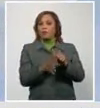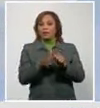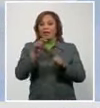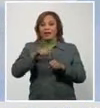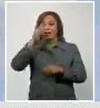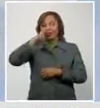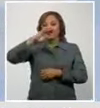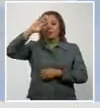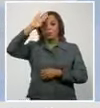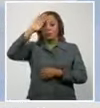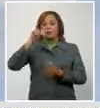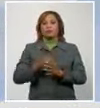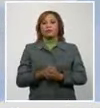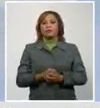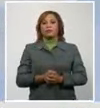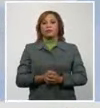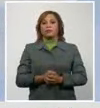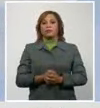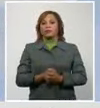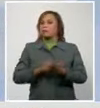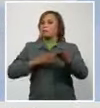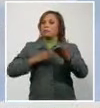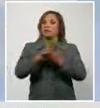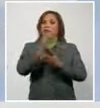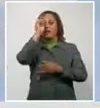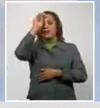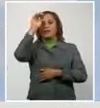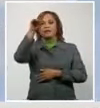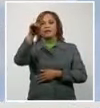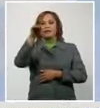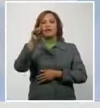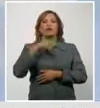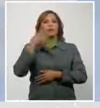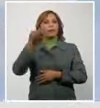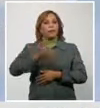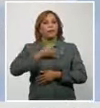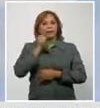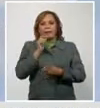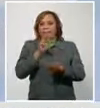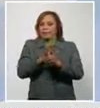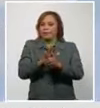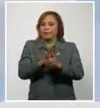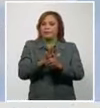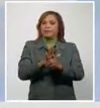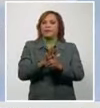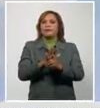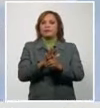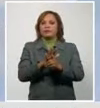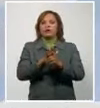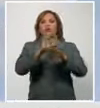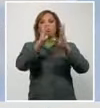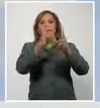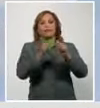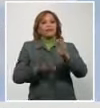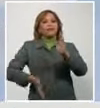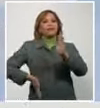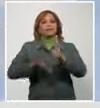país, se mantienen ingresados, como dije inicialmente, una cifra elevada,